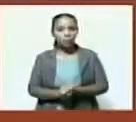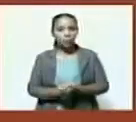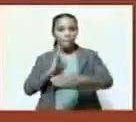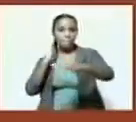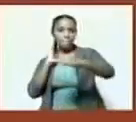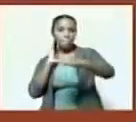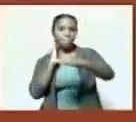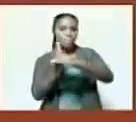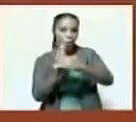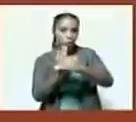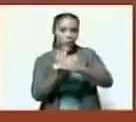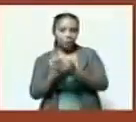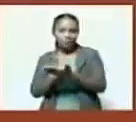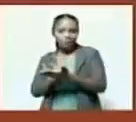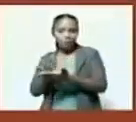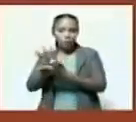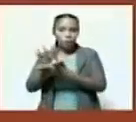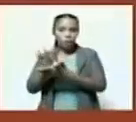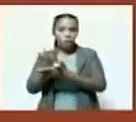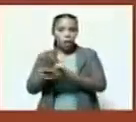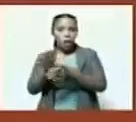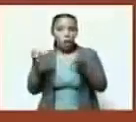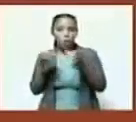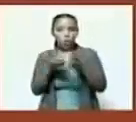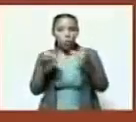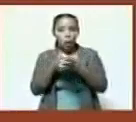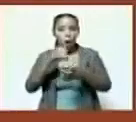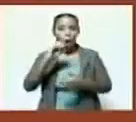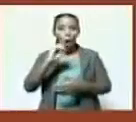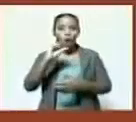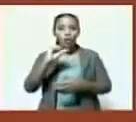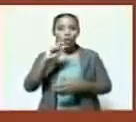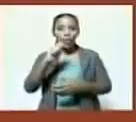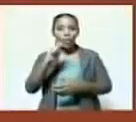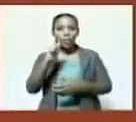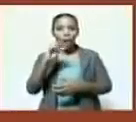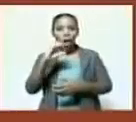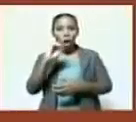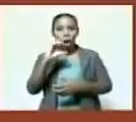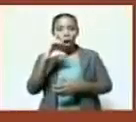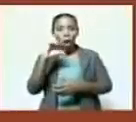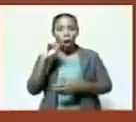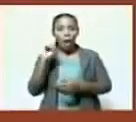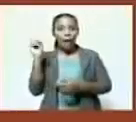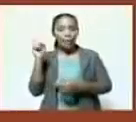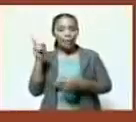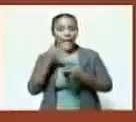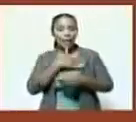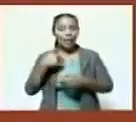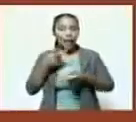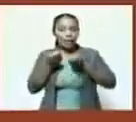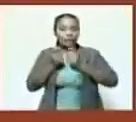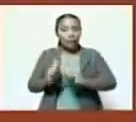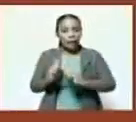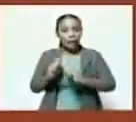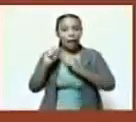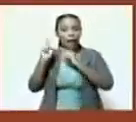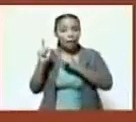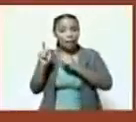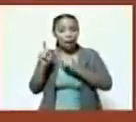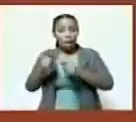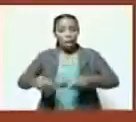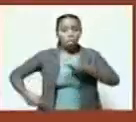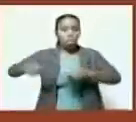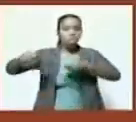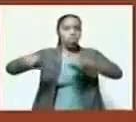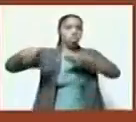contener, expulsar los TANCOL en este territorio que pretenden, bueno, en esa disputa que